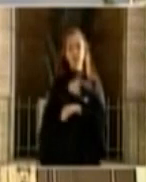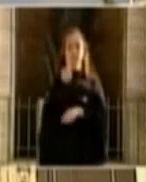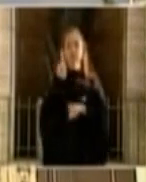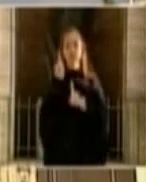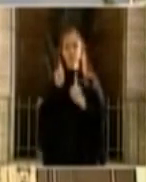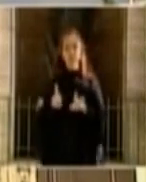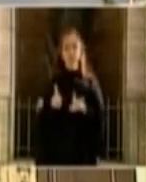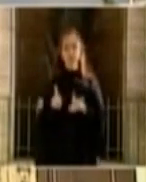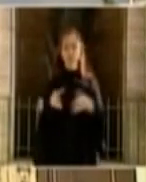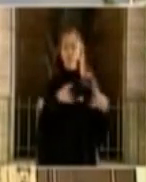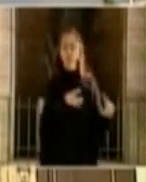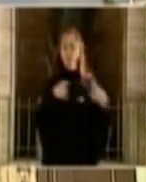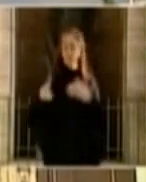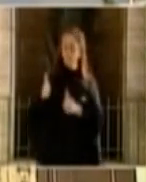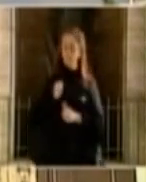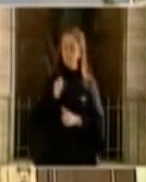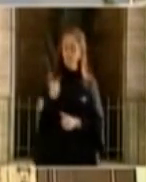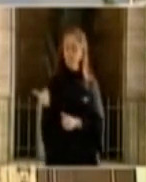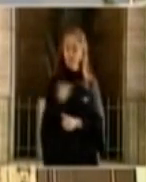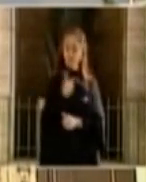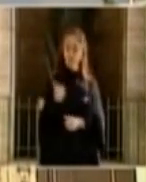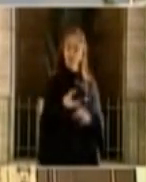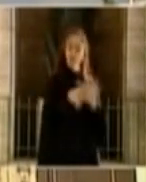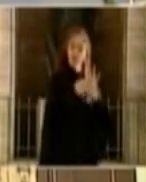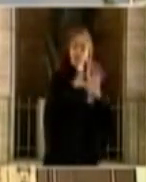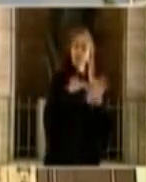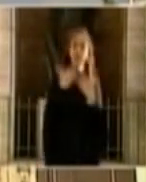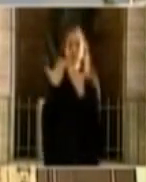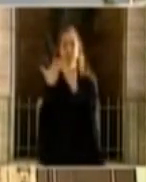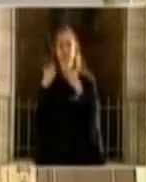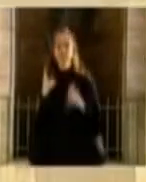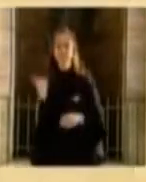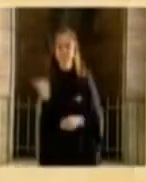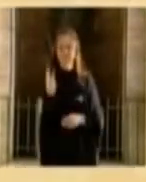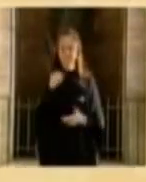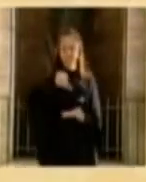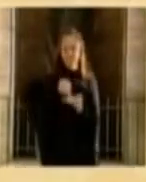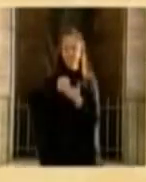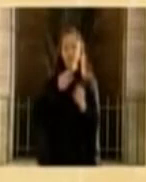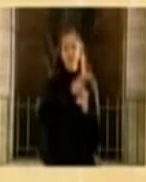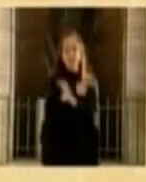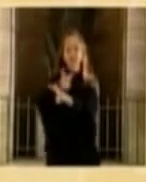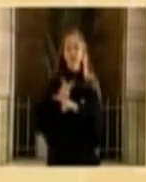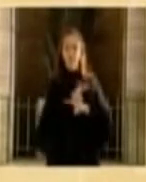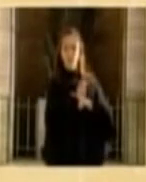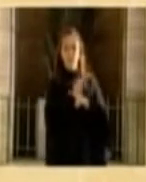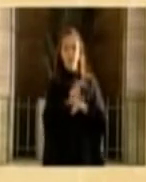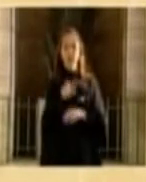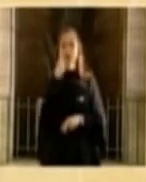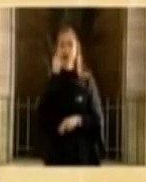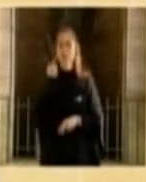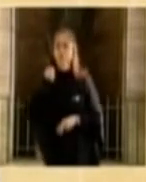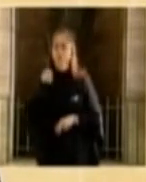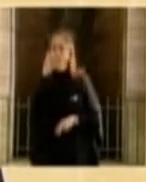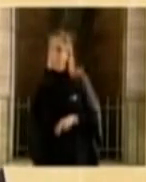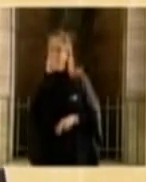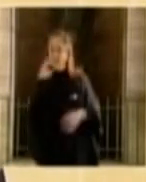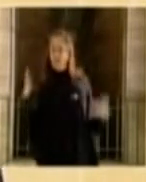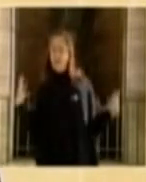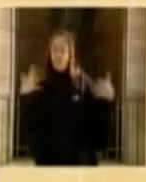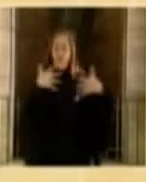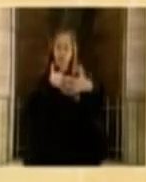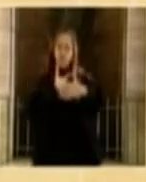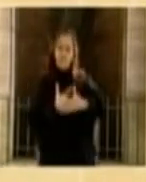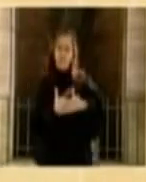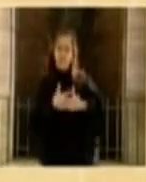la libertad y la independencia. A Rosario la abraza aquel hombre. Rosario es una